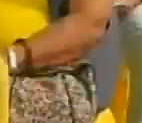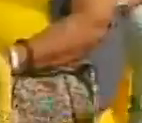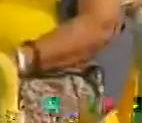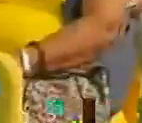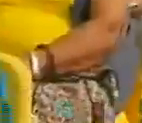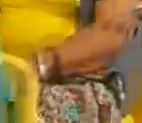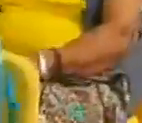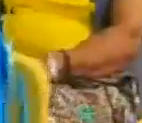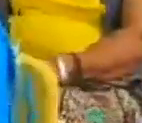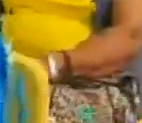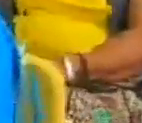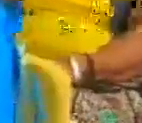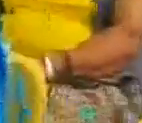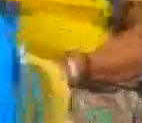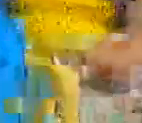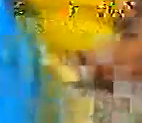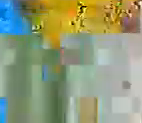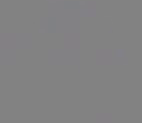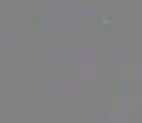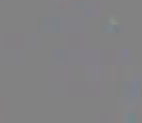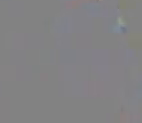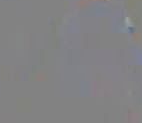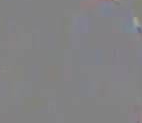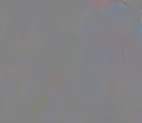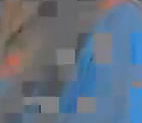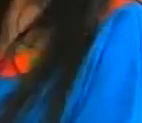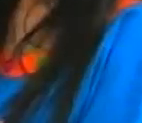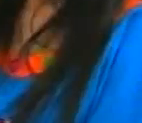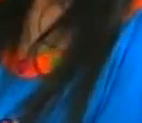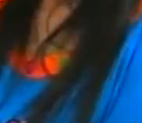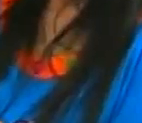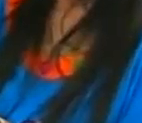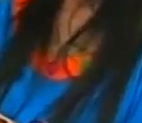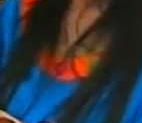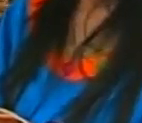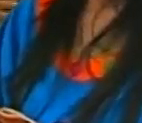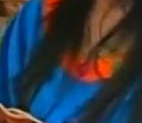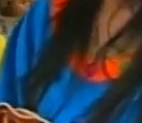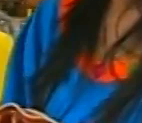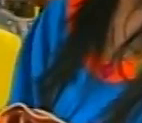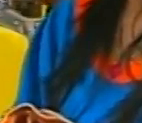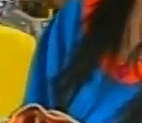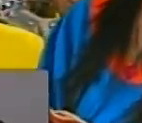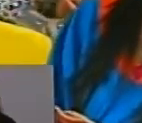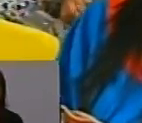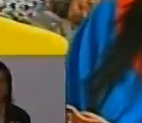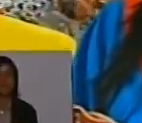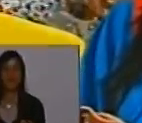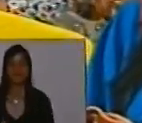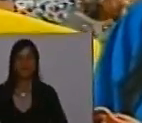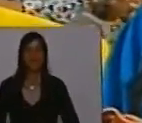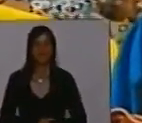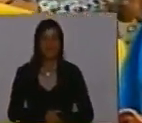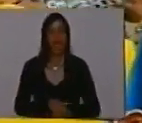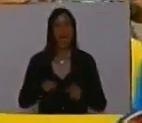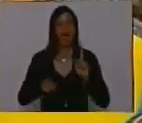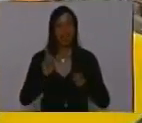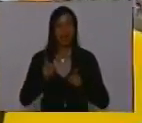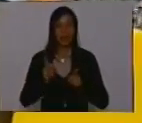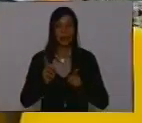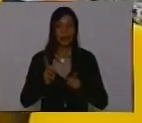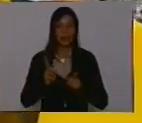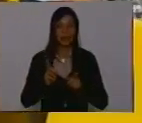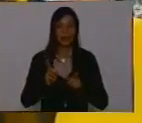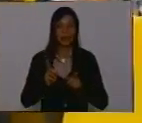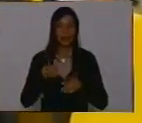oposición acudió a votar y se quedó algunos